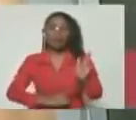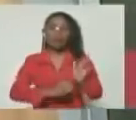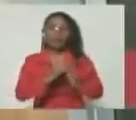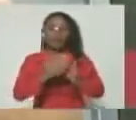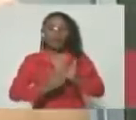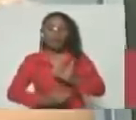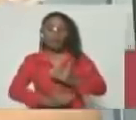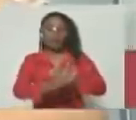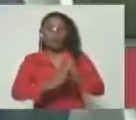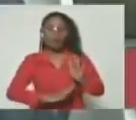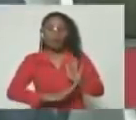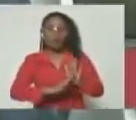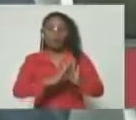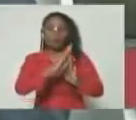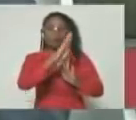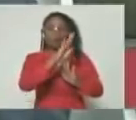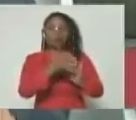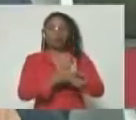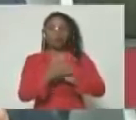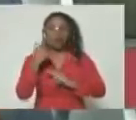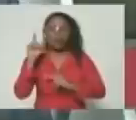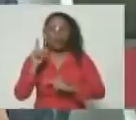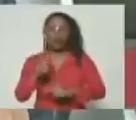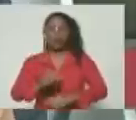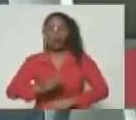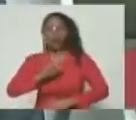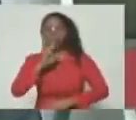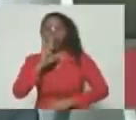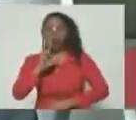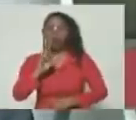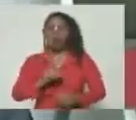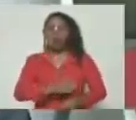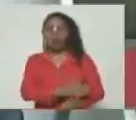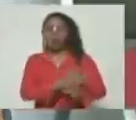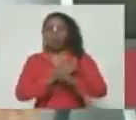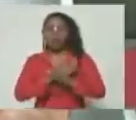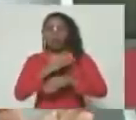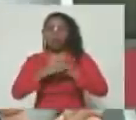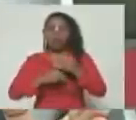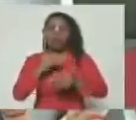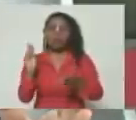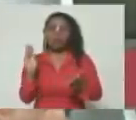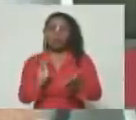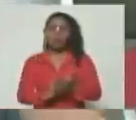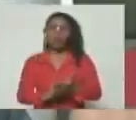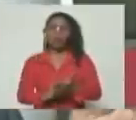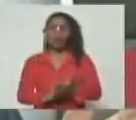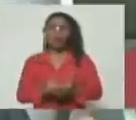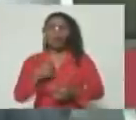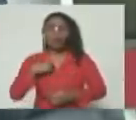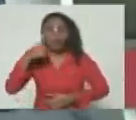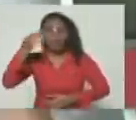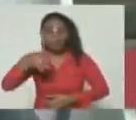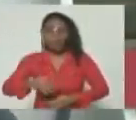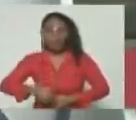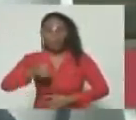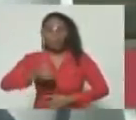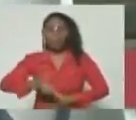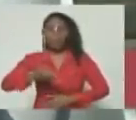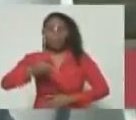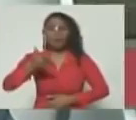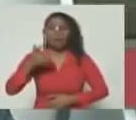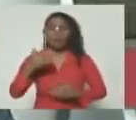adelante, aún a pesar del terrible y criminal bloqueo genocida que se nos impone. Esto es, yo creo, uno de los aportes más importantes, que es